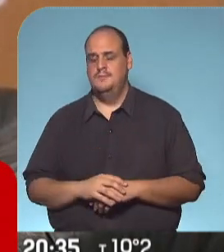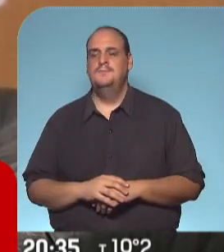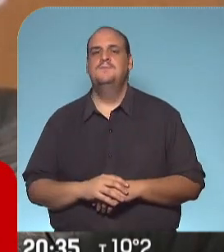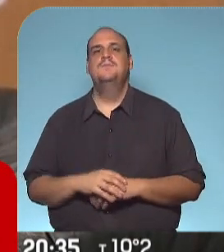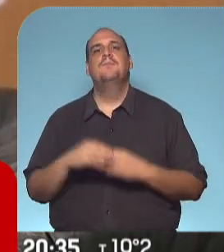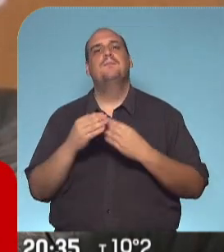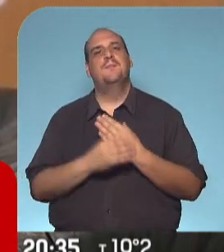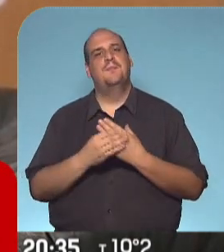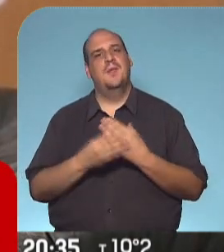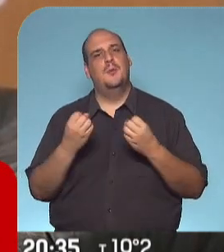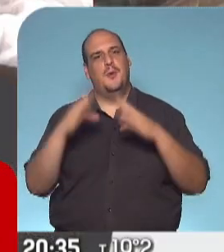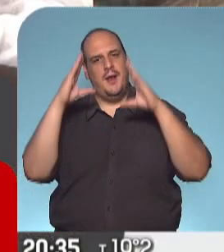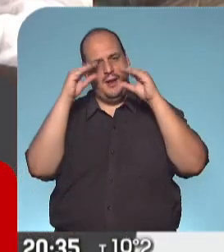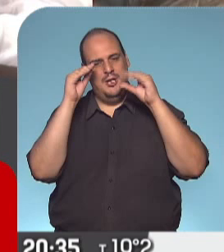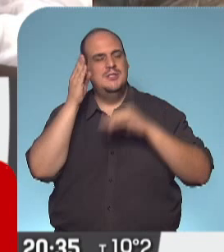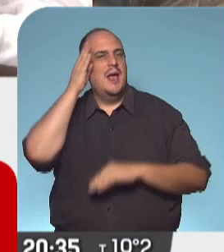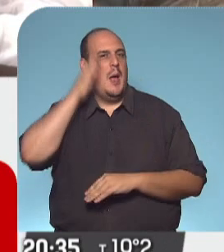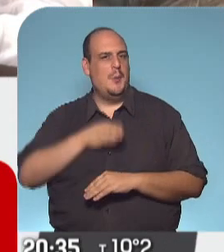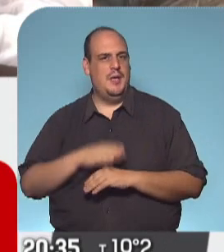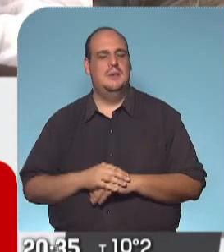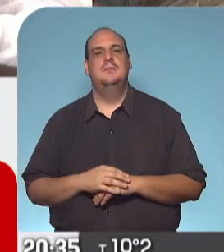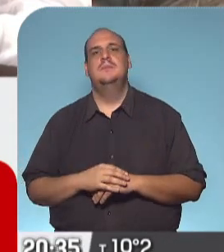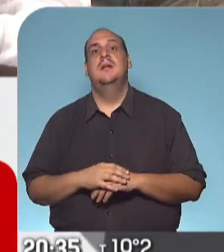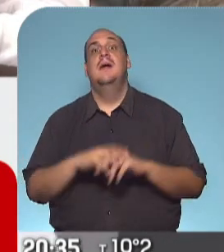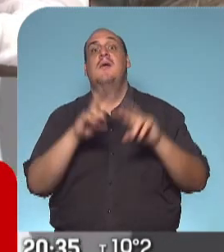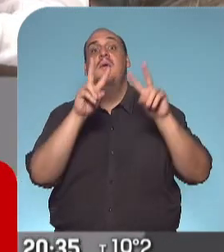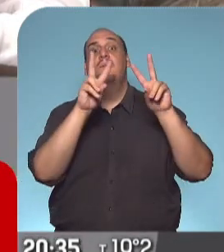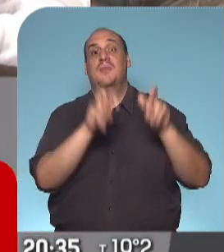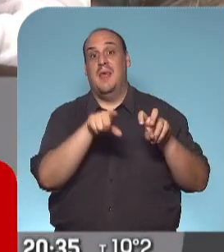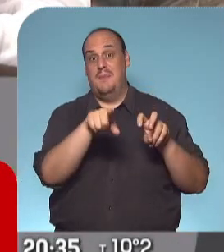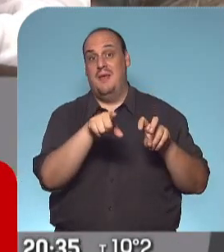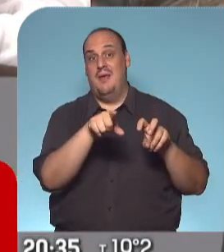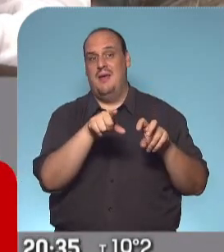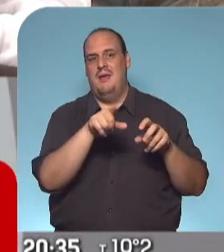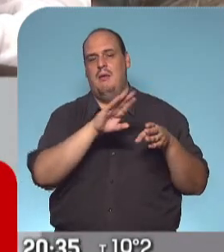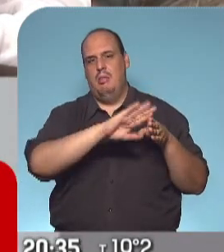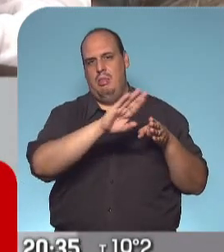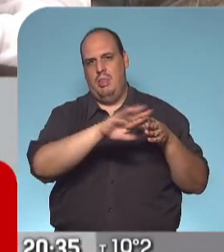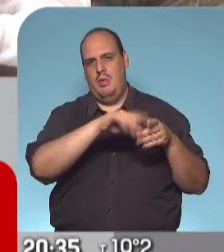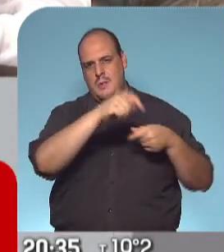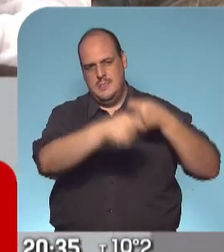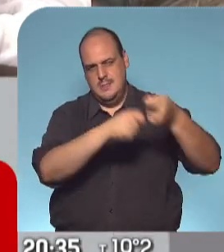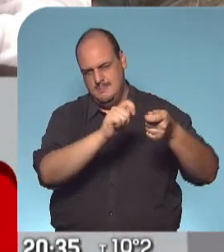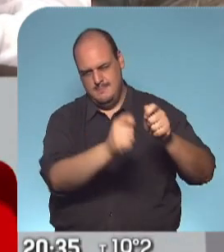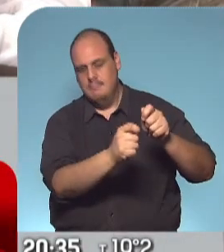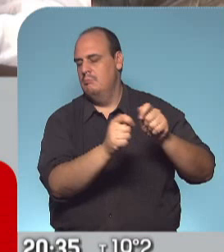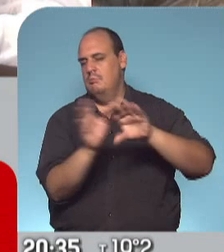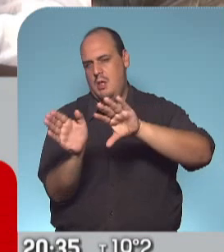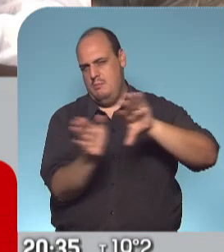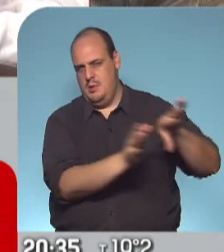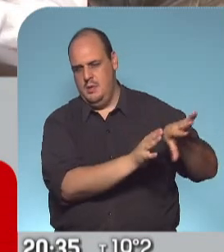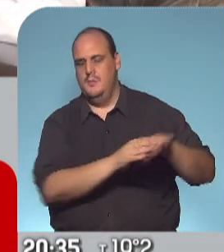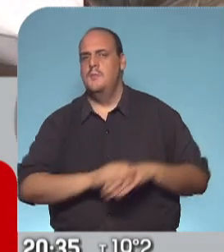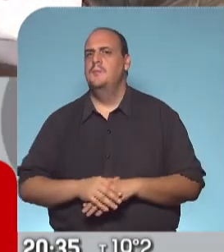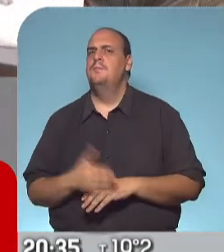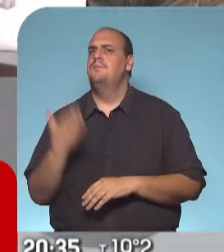Ministro, muy buenas noches. Gabriela Previtera lo saluda. Lo voy a sacar un segundo de lo que tiene que ver netamente con la reestructuración de la deuda. Hasta hace un